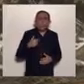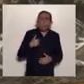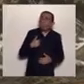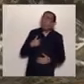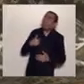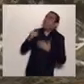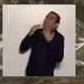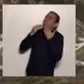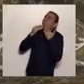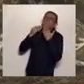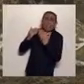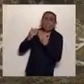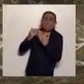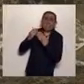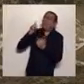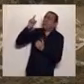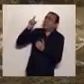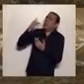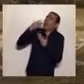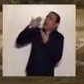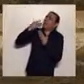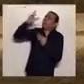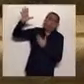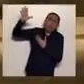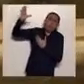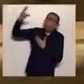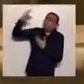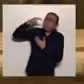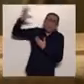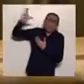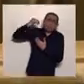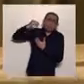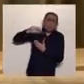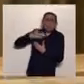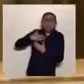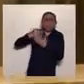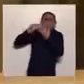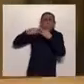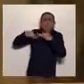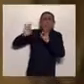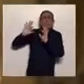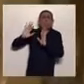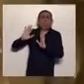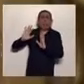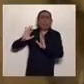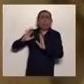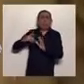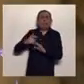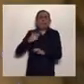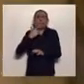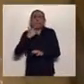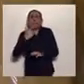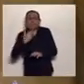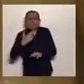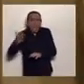Te doy gracias porque me escuchaste y fuiste mi salvación, la piedra